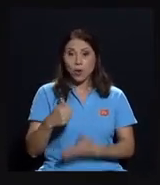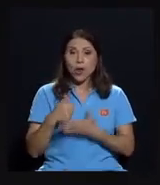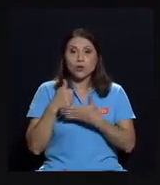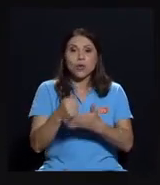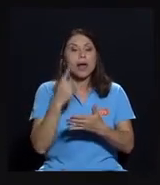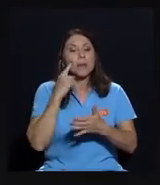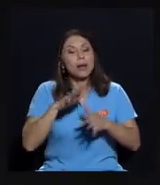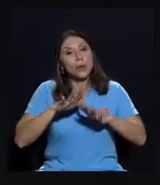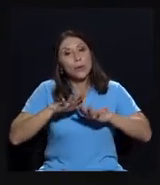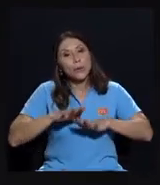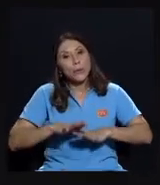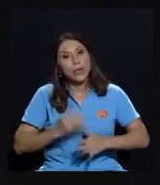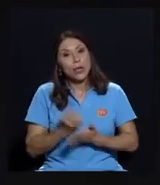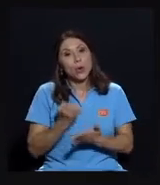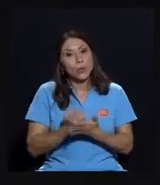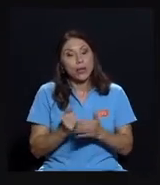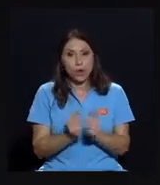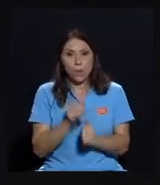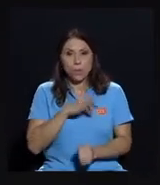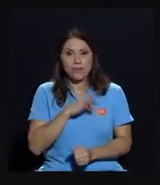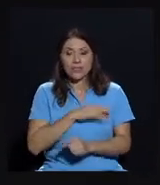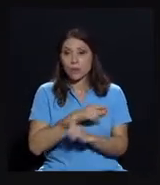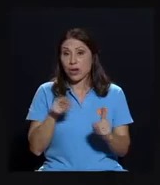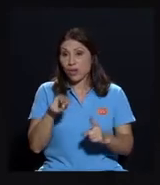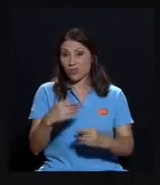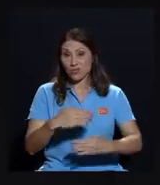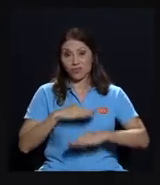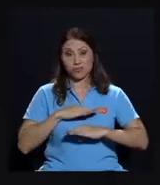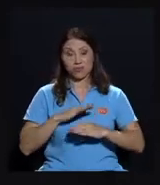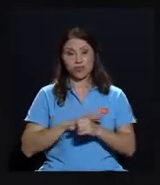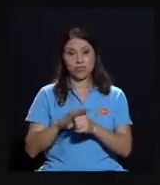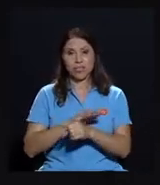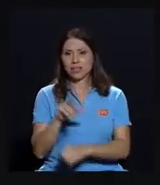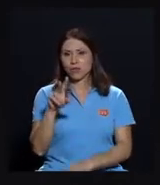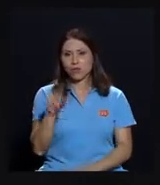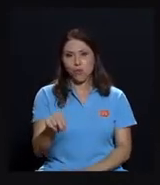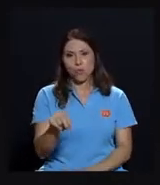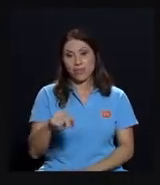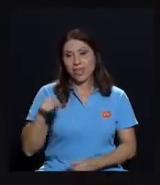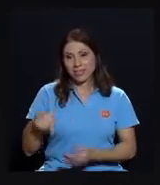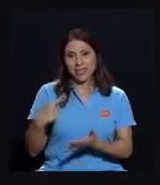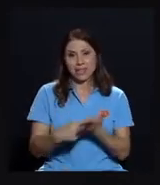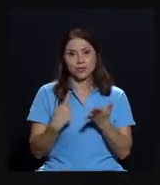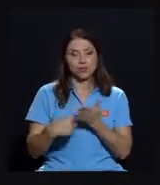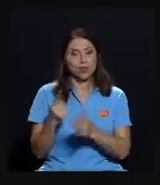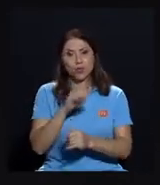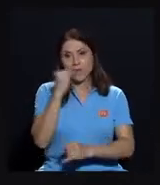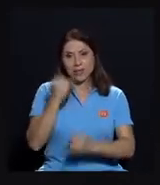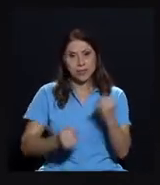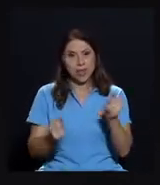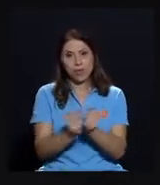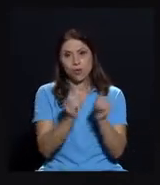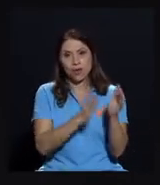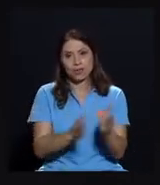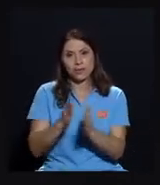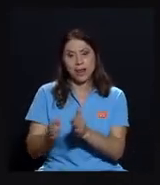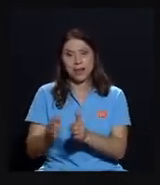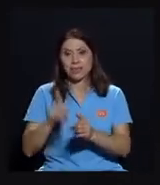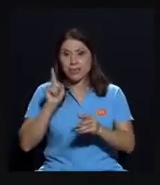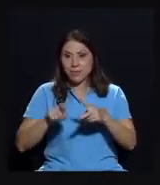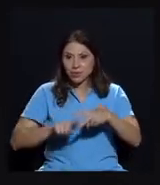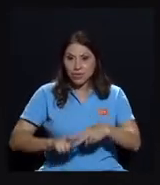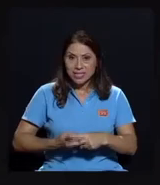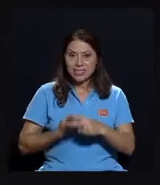y tendrá algún beneficio no será suficiente y esta discusión no habrá terminado con este plan tendremos que iniciando el próximo gobierno